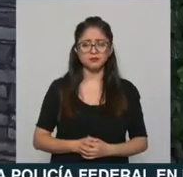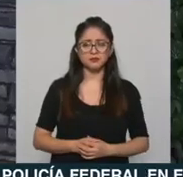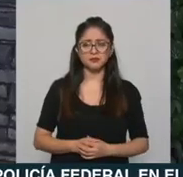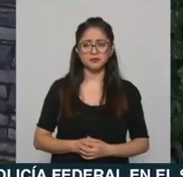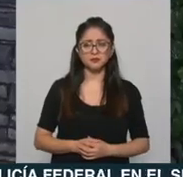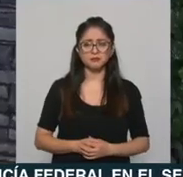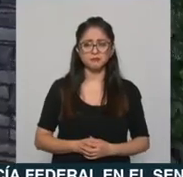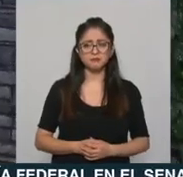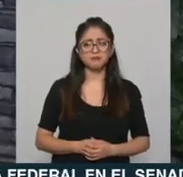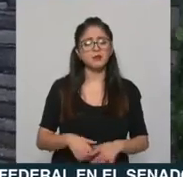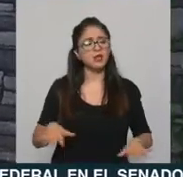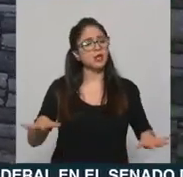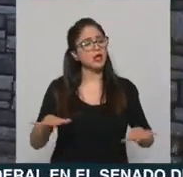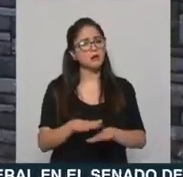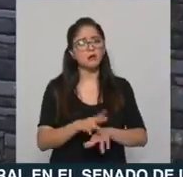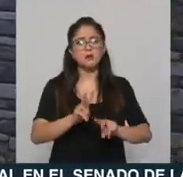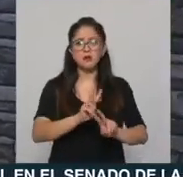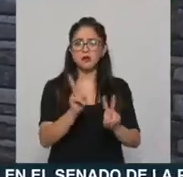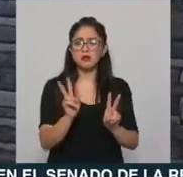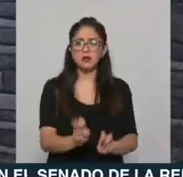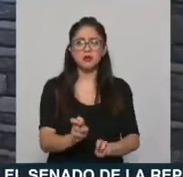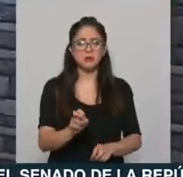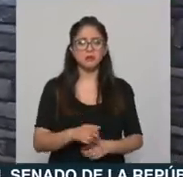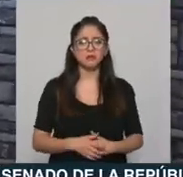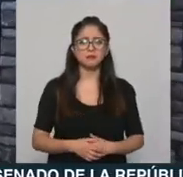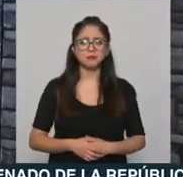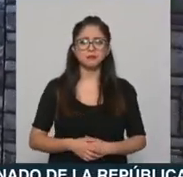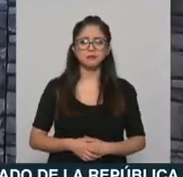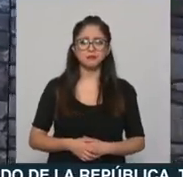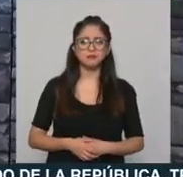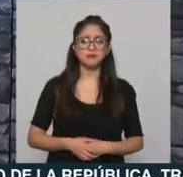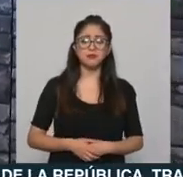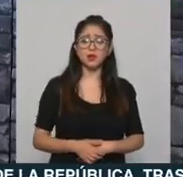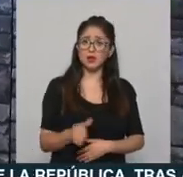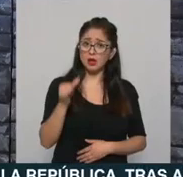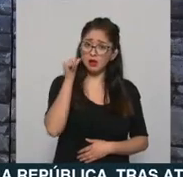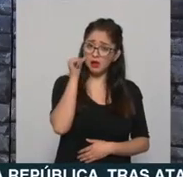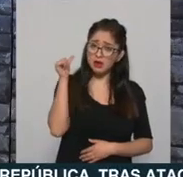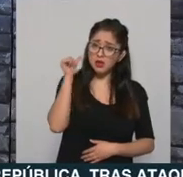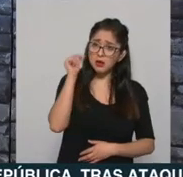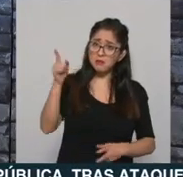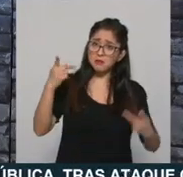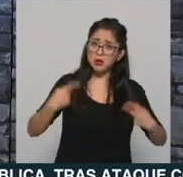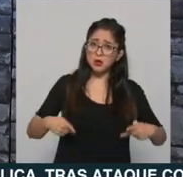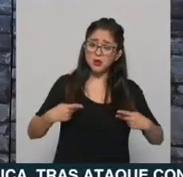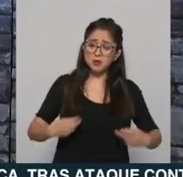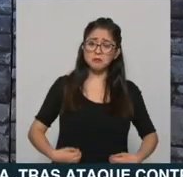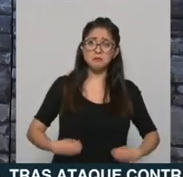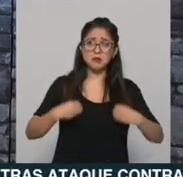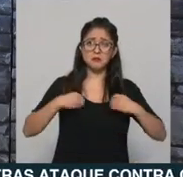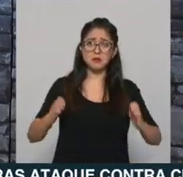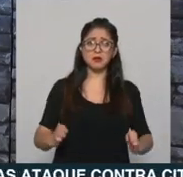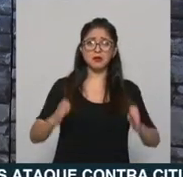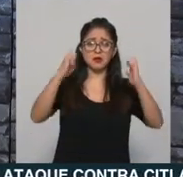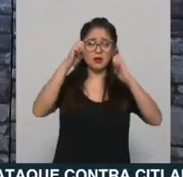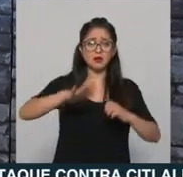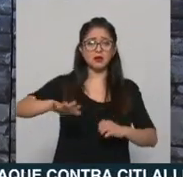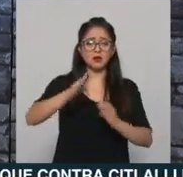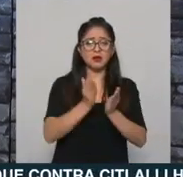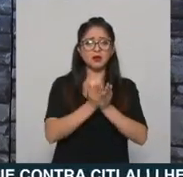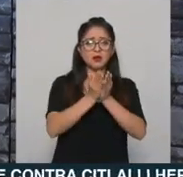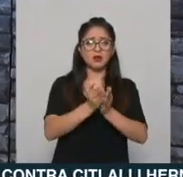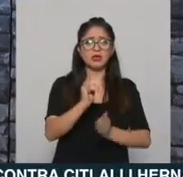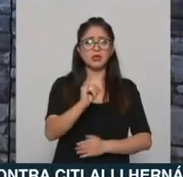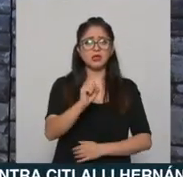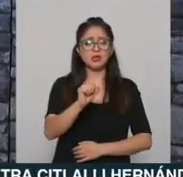Vamos a dar un vuelco a la información, cambiamos la página y pasamos a otros temas. Ayer los inquilinos de un inmueble ubicado en Isabel la Católica fueron desalojados, lo